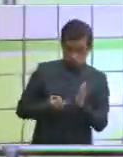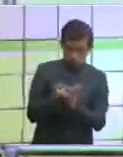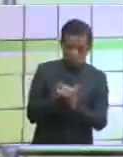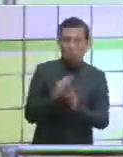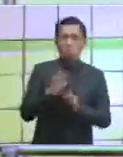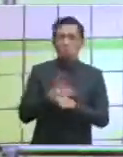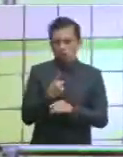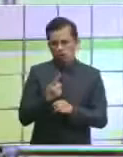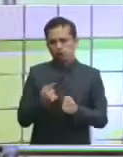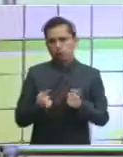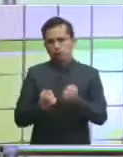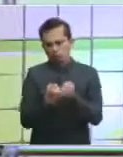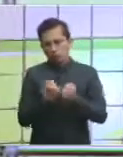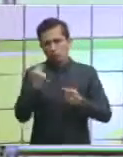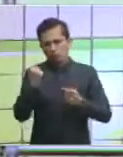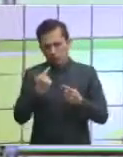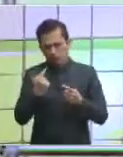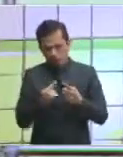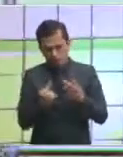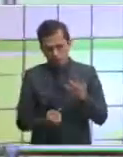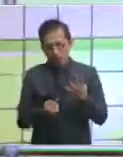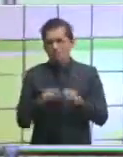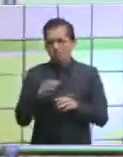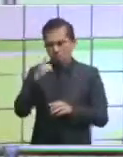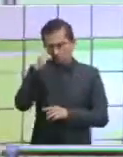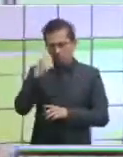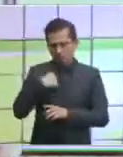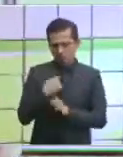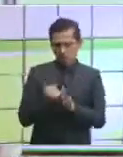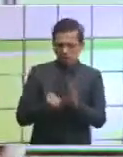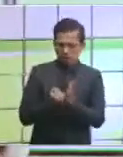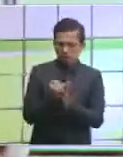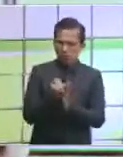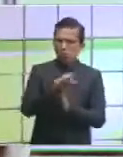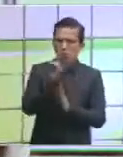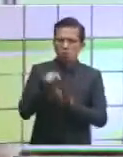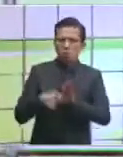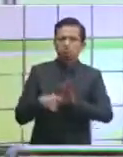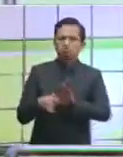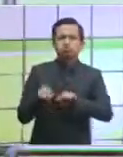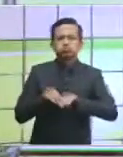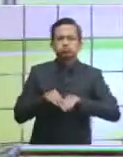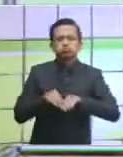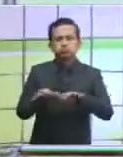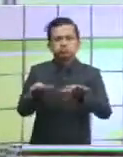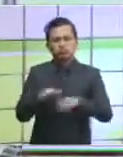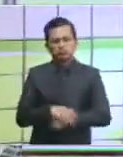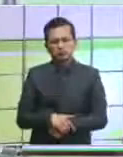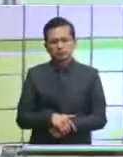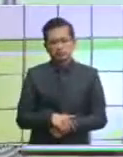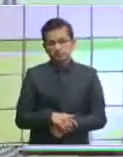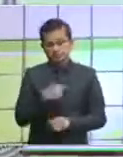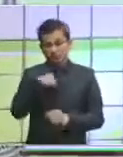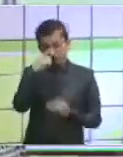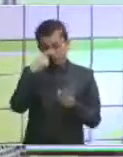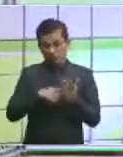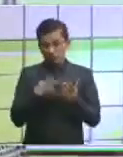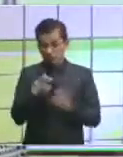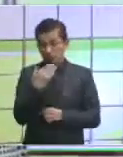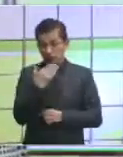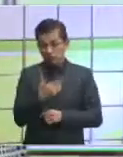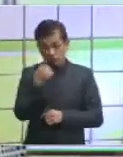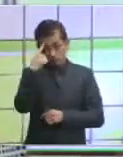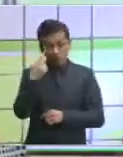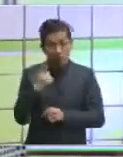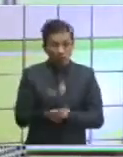fundamento en la que la tomó y lo hago público creo que es una buena manera para dar a